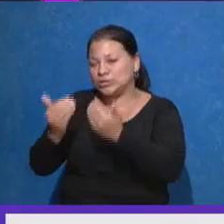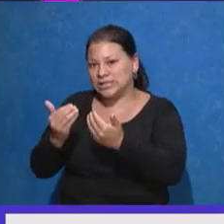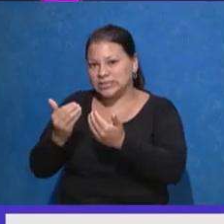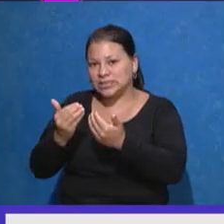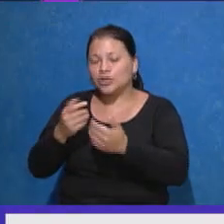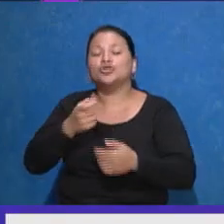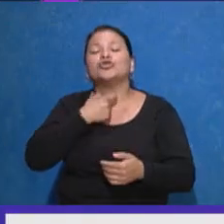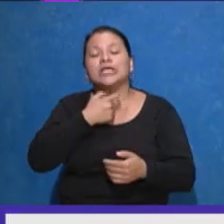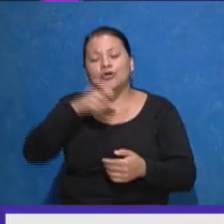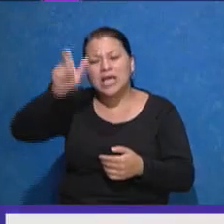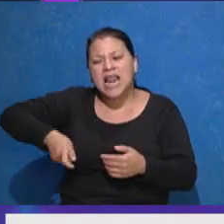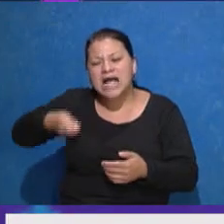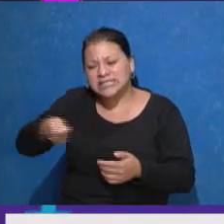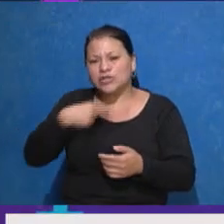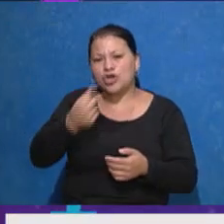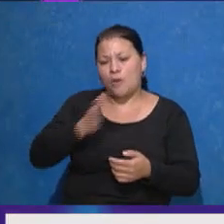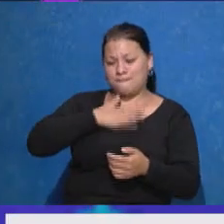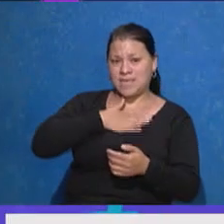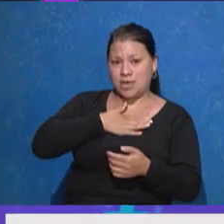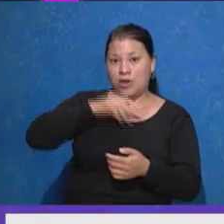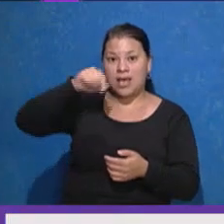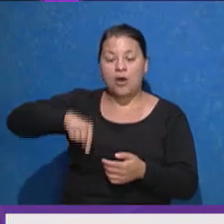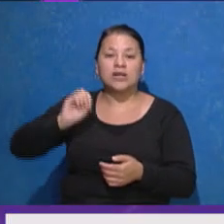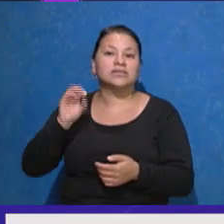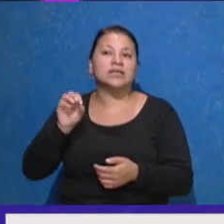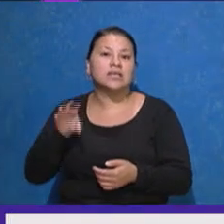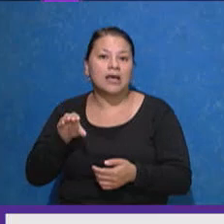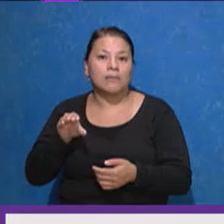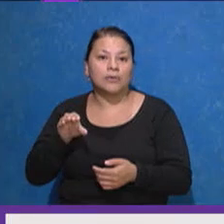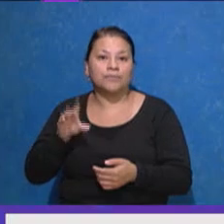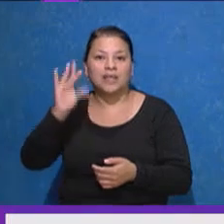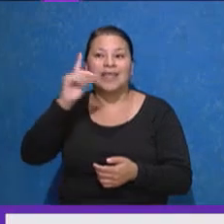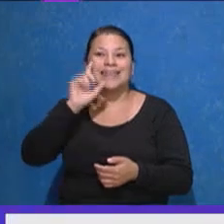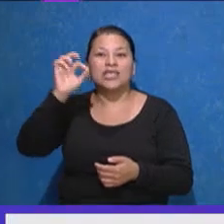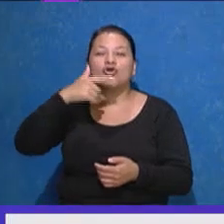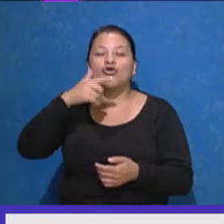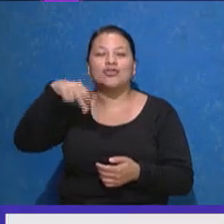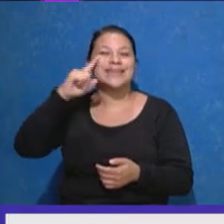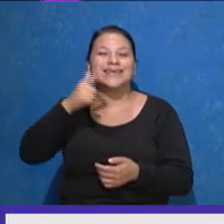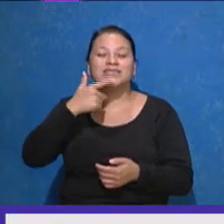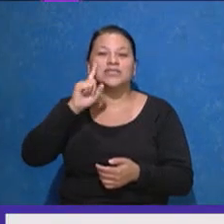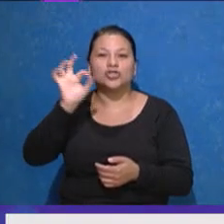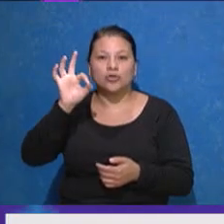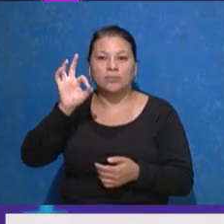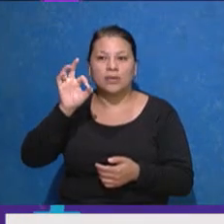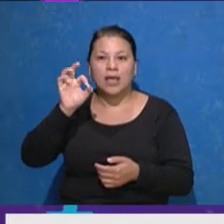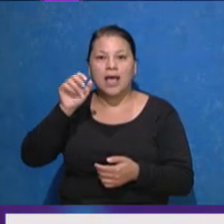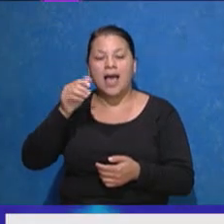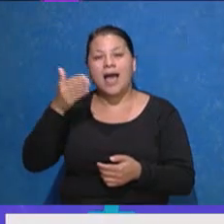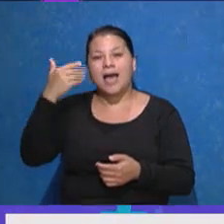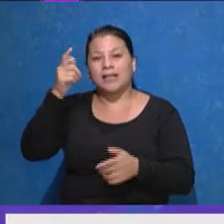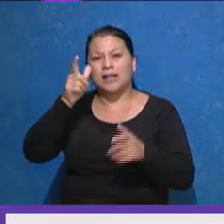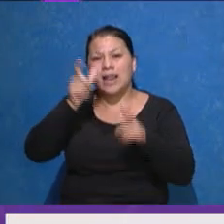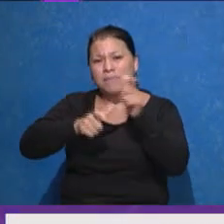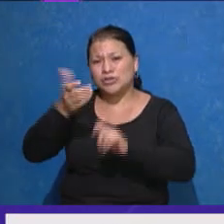el asesino de mi hijo, que ahora se llama Dionisio El Melaje. A mí la gente de antes no